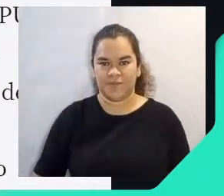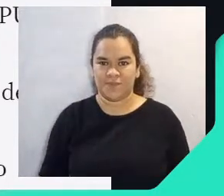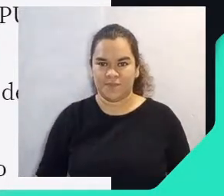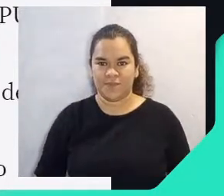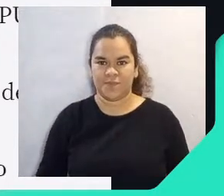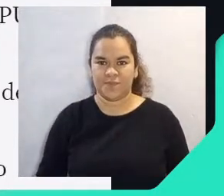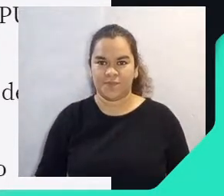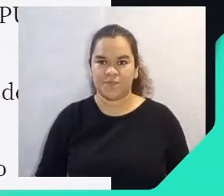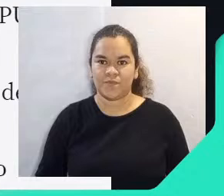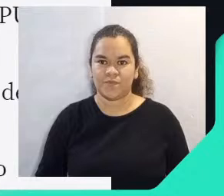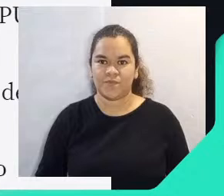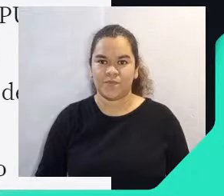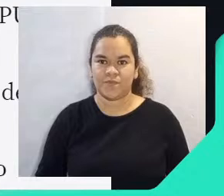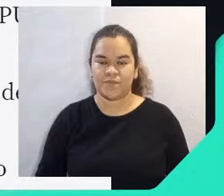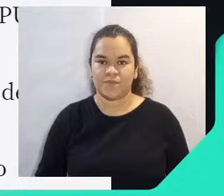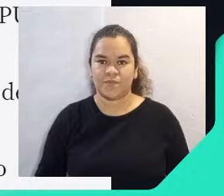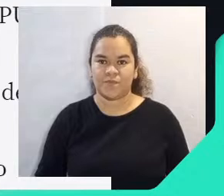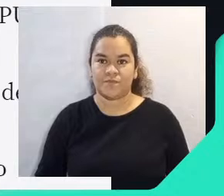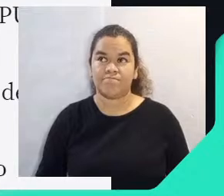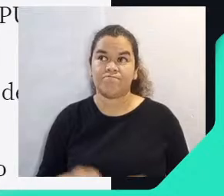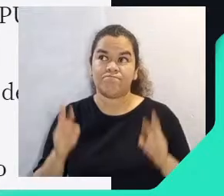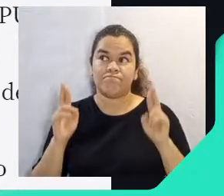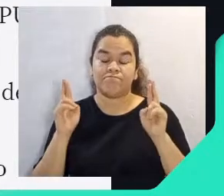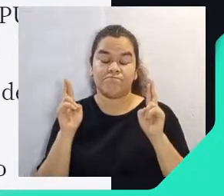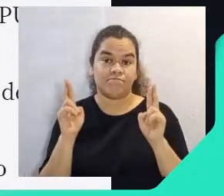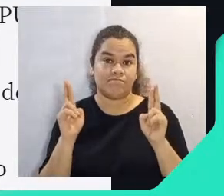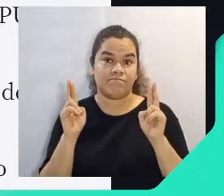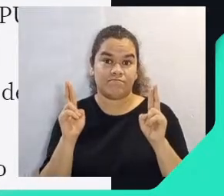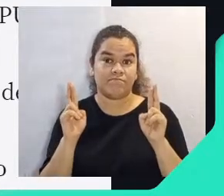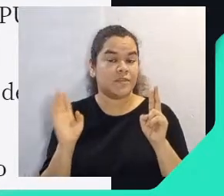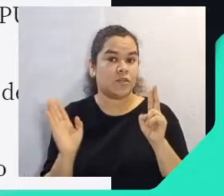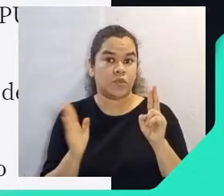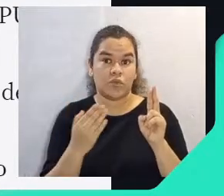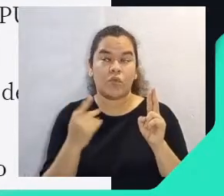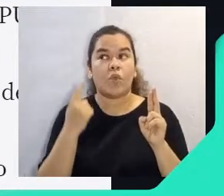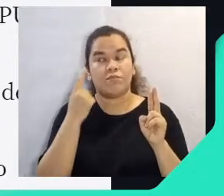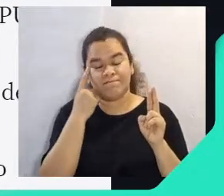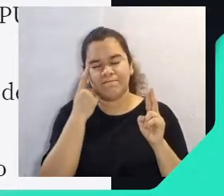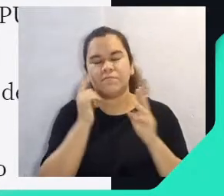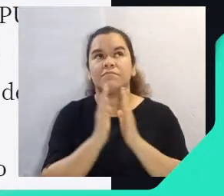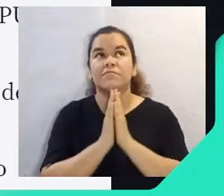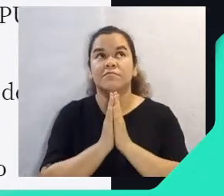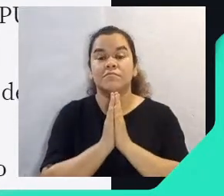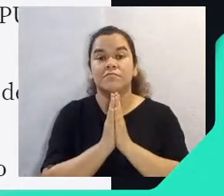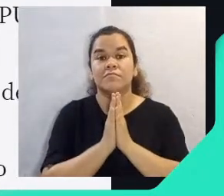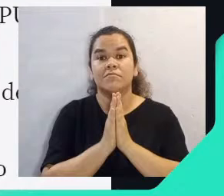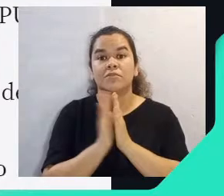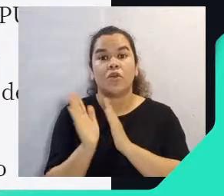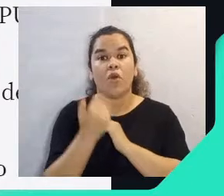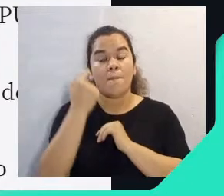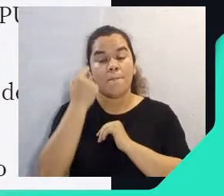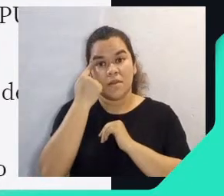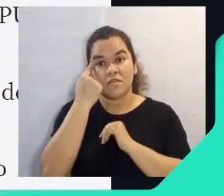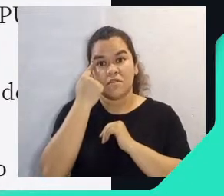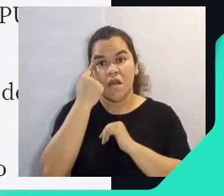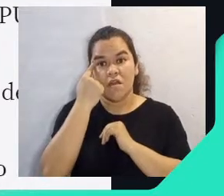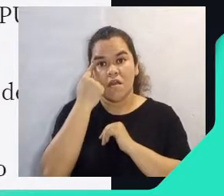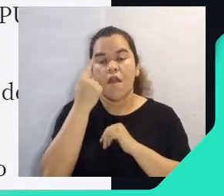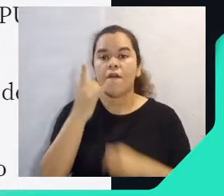Esperemos, y todos somos optimistas con esto, que lo vamos a tener dentro de la facultad, que